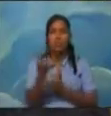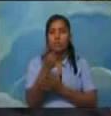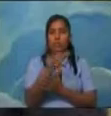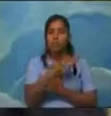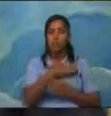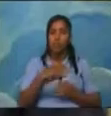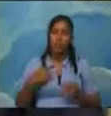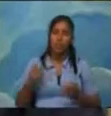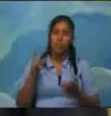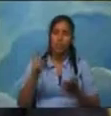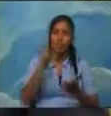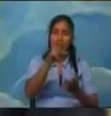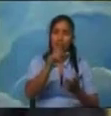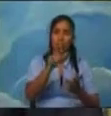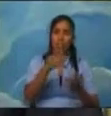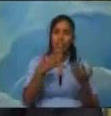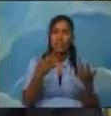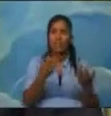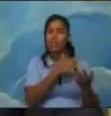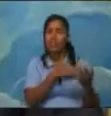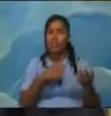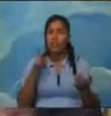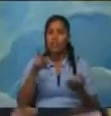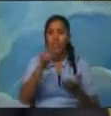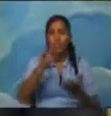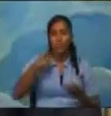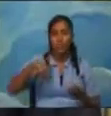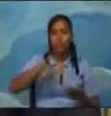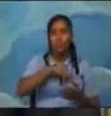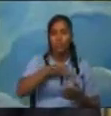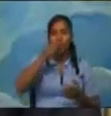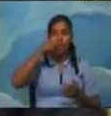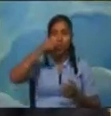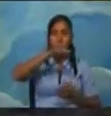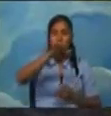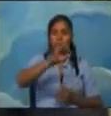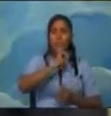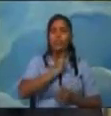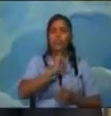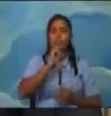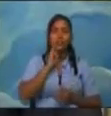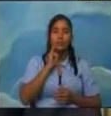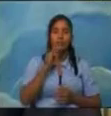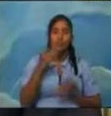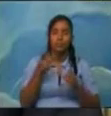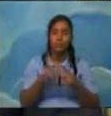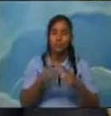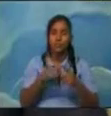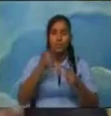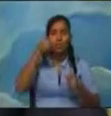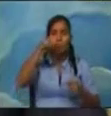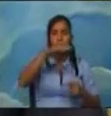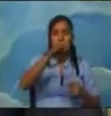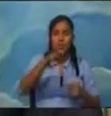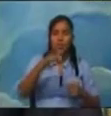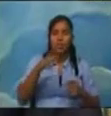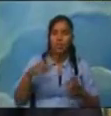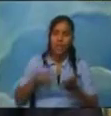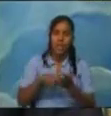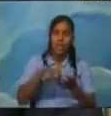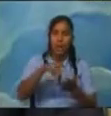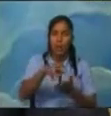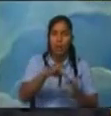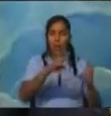quiso enseñar y quiere enseñarnos a nosotros. Quiso enseñar al pueblo de Israel, el pueblo pasado que caminó en